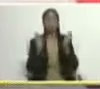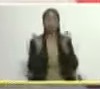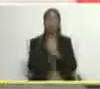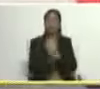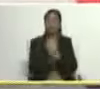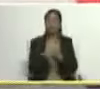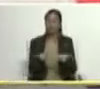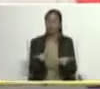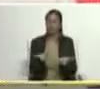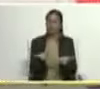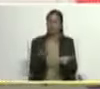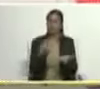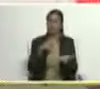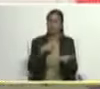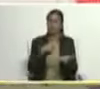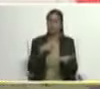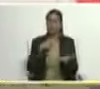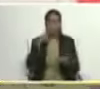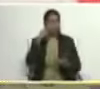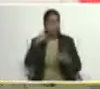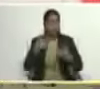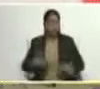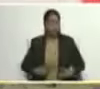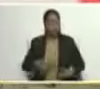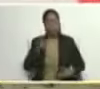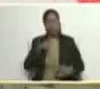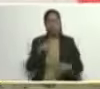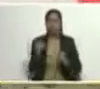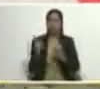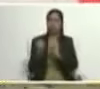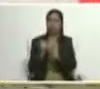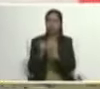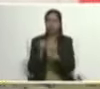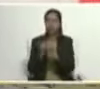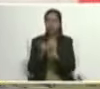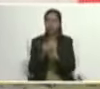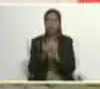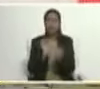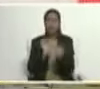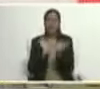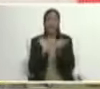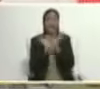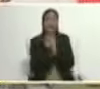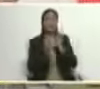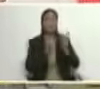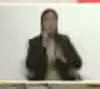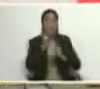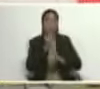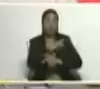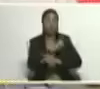Uno influye en el otro. El cambio de la geopolítica es el cambio del poder mundial.